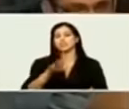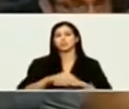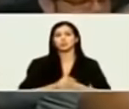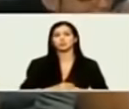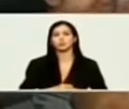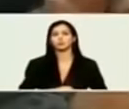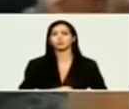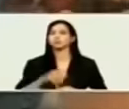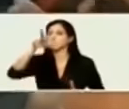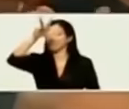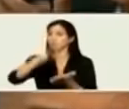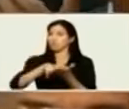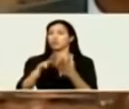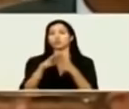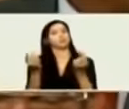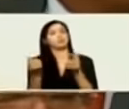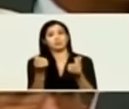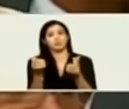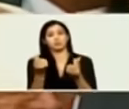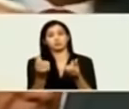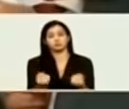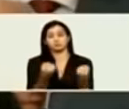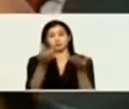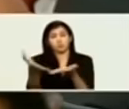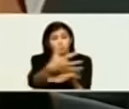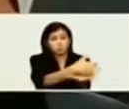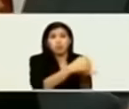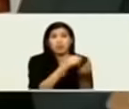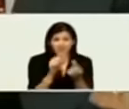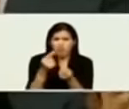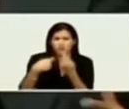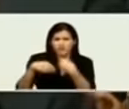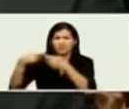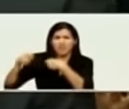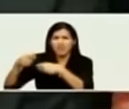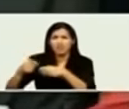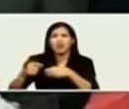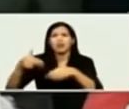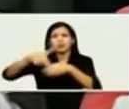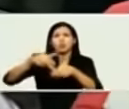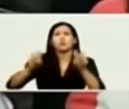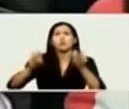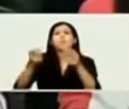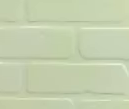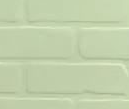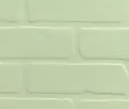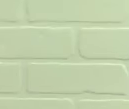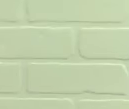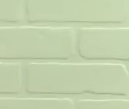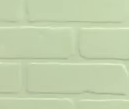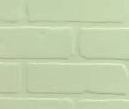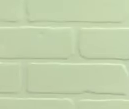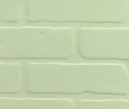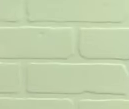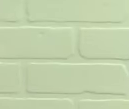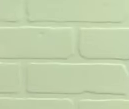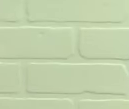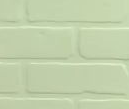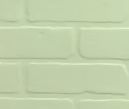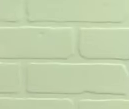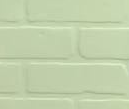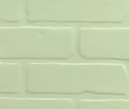términos y con el escenario político que tenemos el país no va a suceder ahora eh lo que usted eh